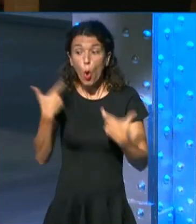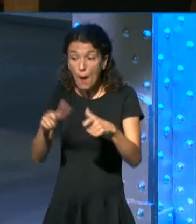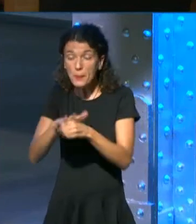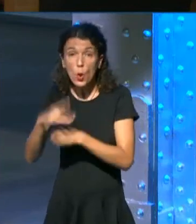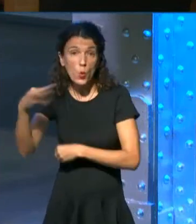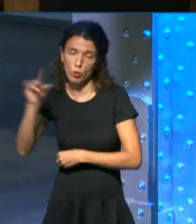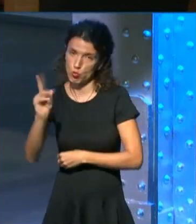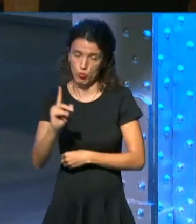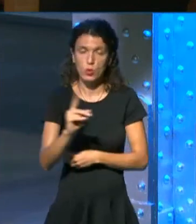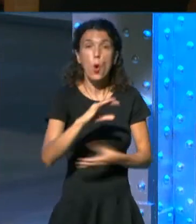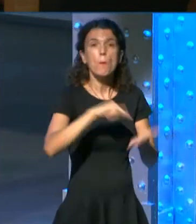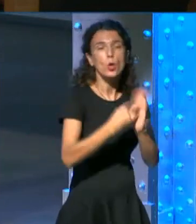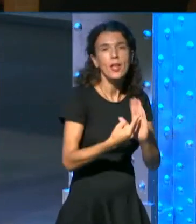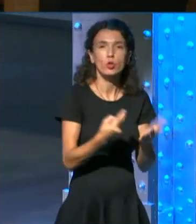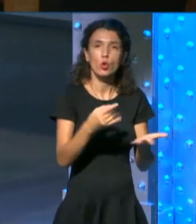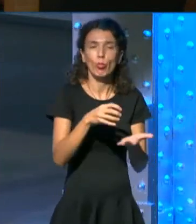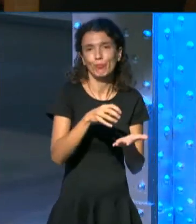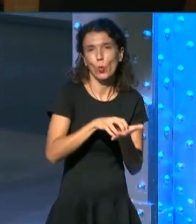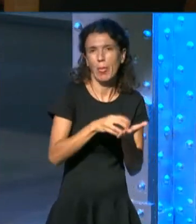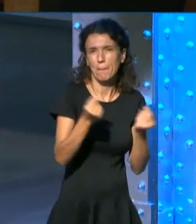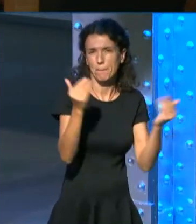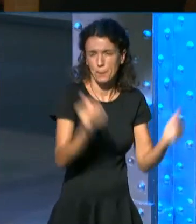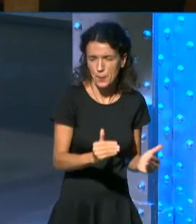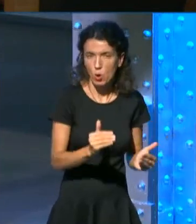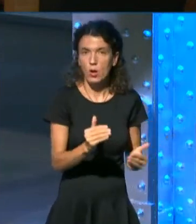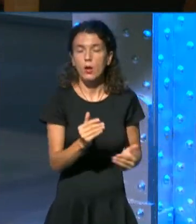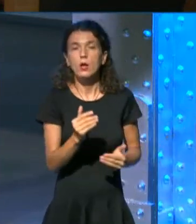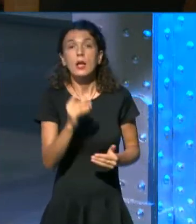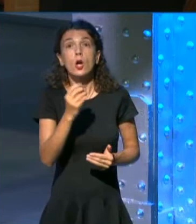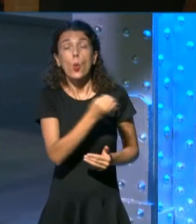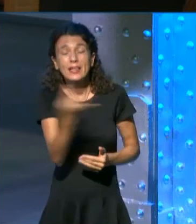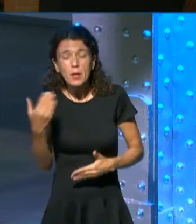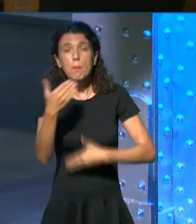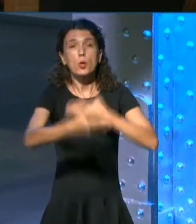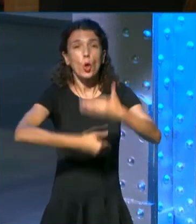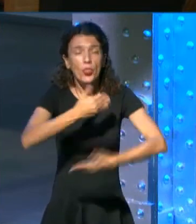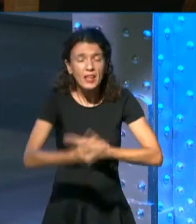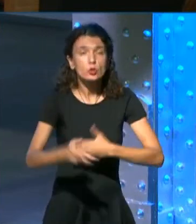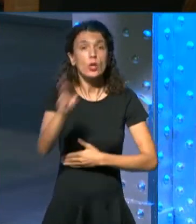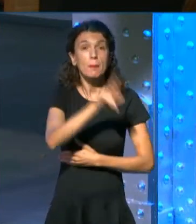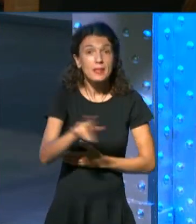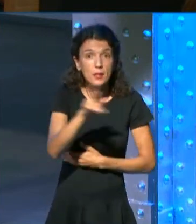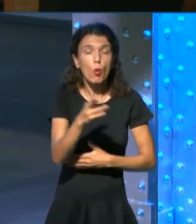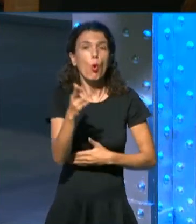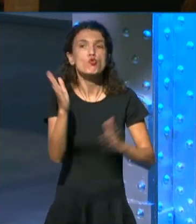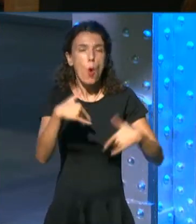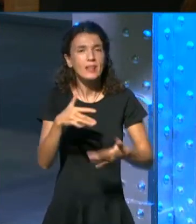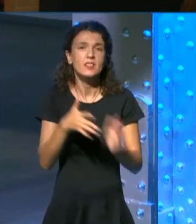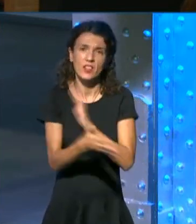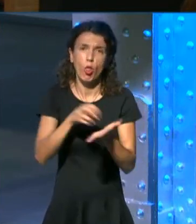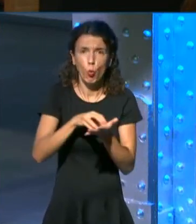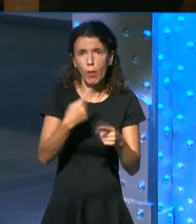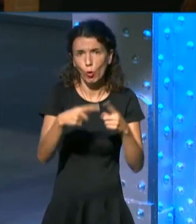proyectos que tengan una elevada incertidumbre y, en general, cualquier proceso que no sea repetitivo la va a tener. Que tenga